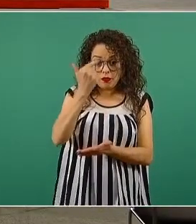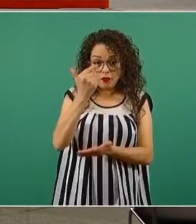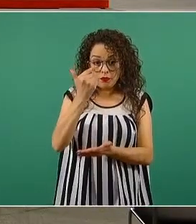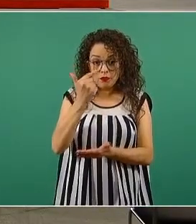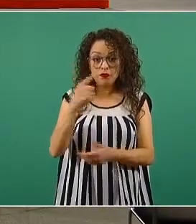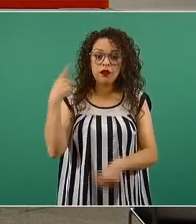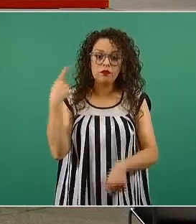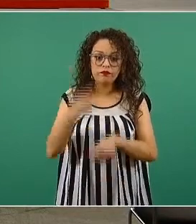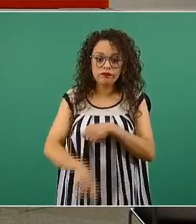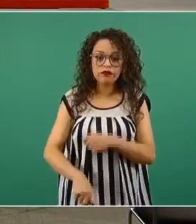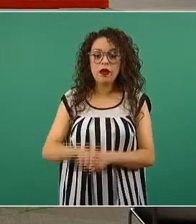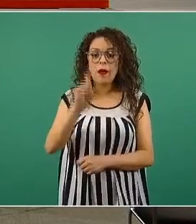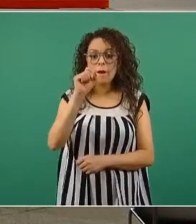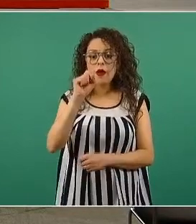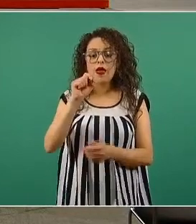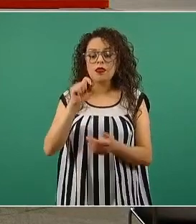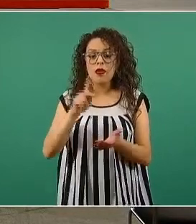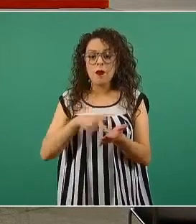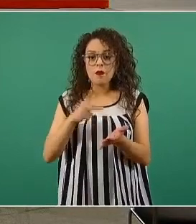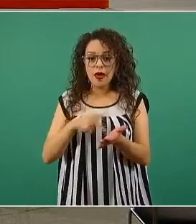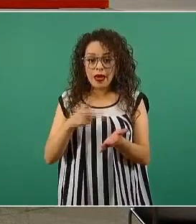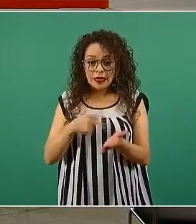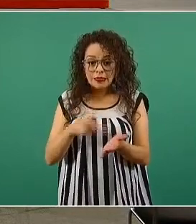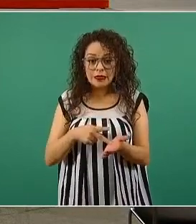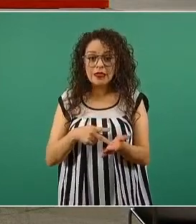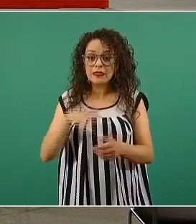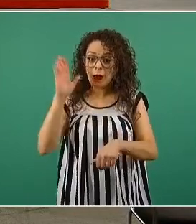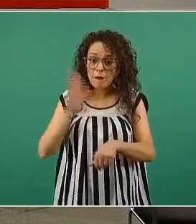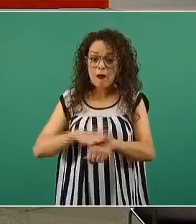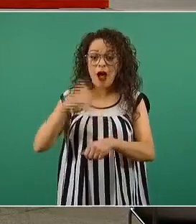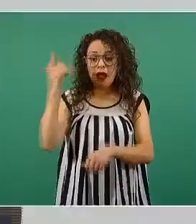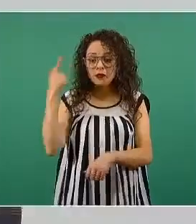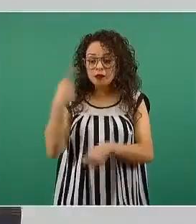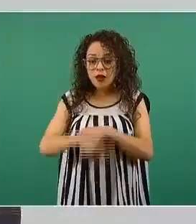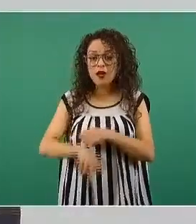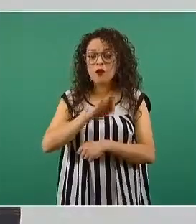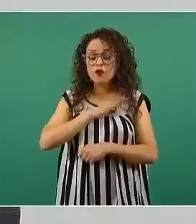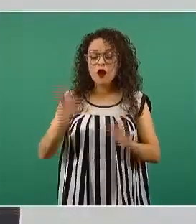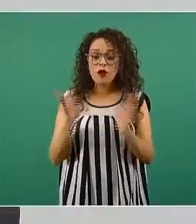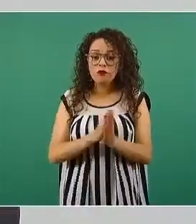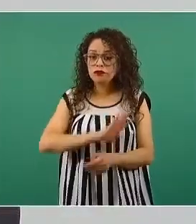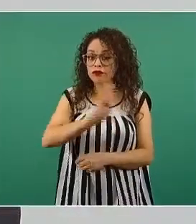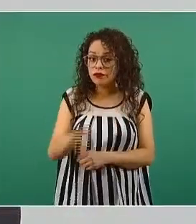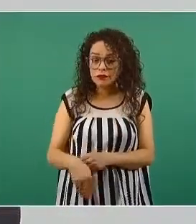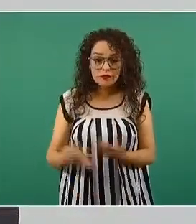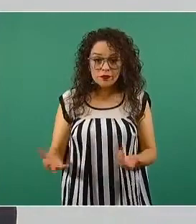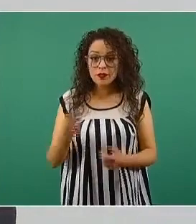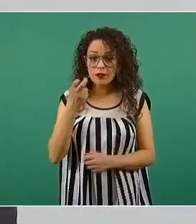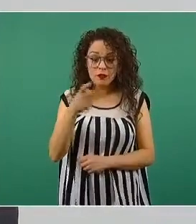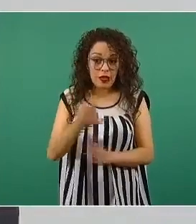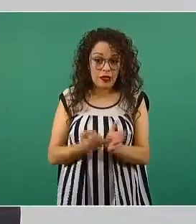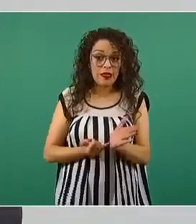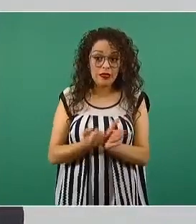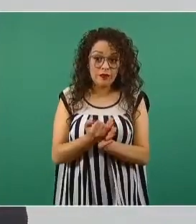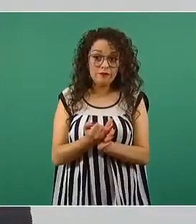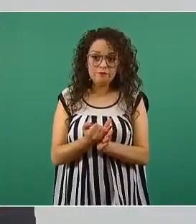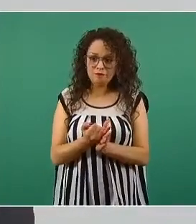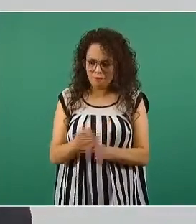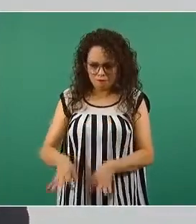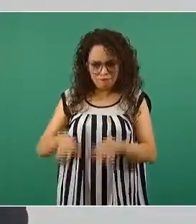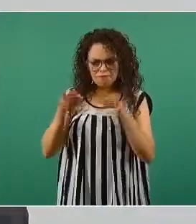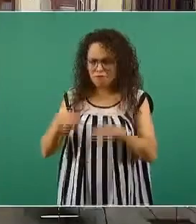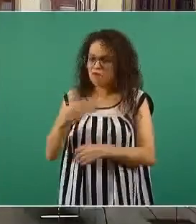tiene riesgo de morir 20 veces más que una no embarazada en terapia intensiva. Entonces, es una decisión bastante acertada.